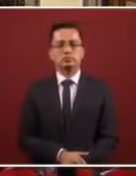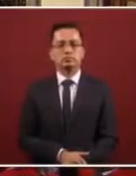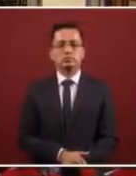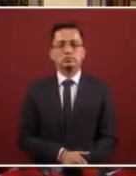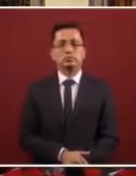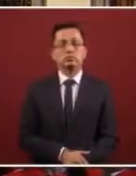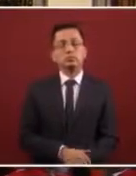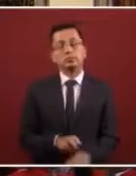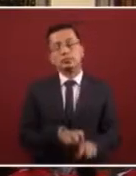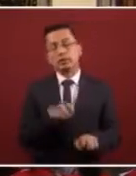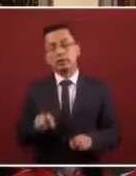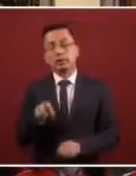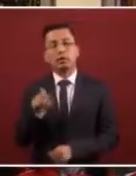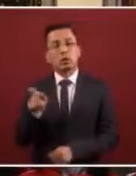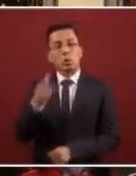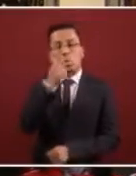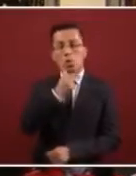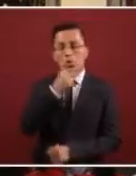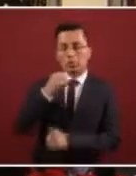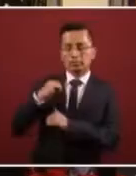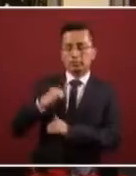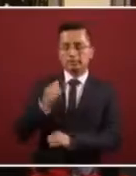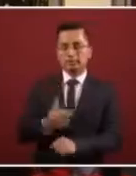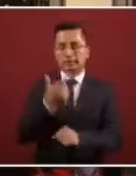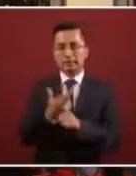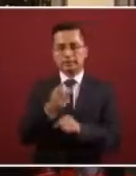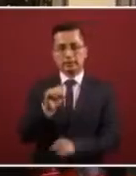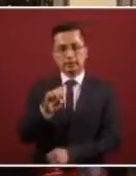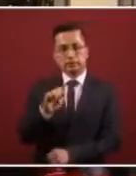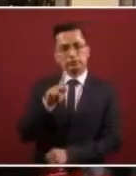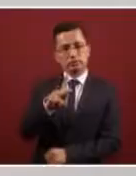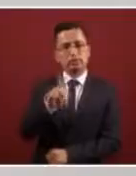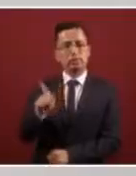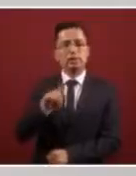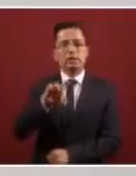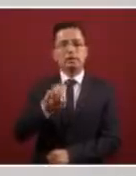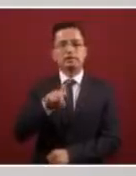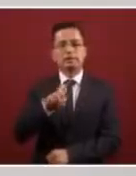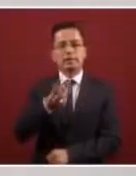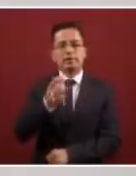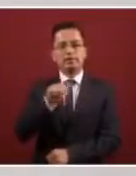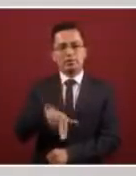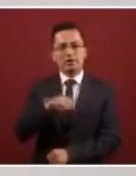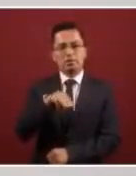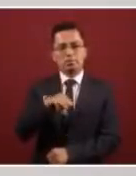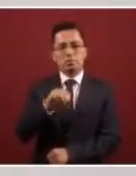El secretario de Educación Pública, Esteban Moctezuma Barragán.